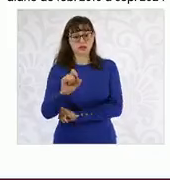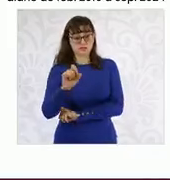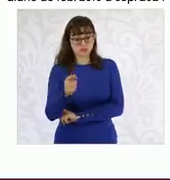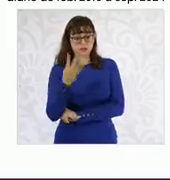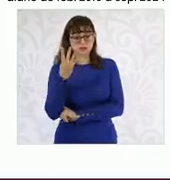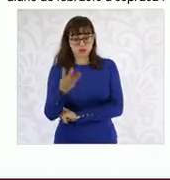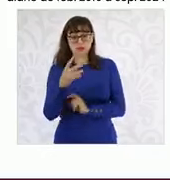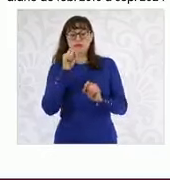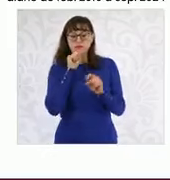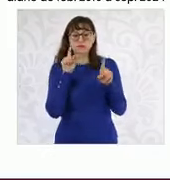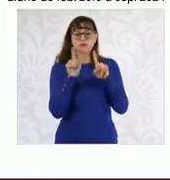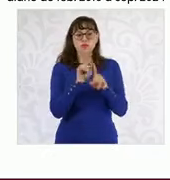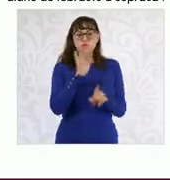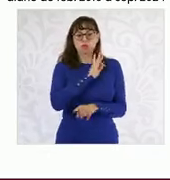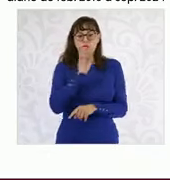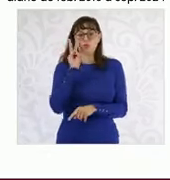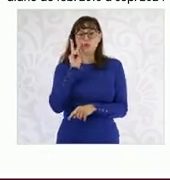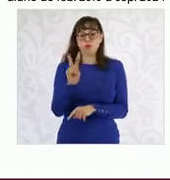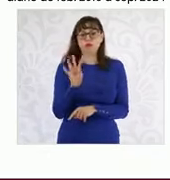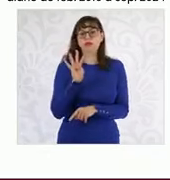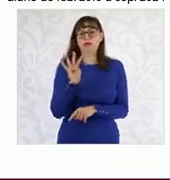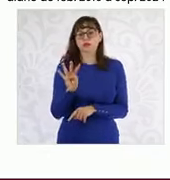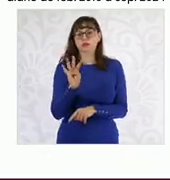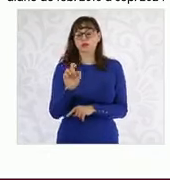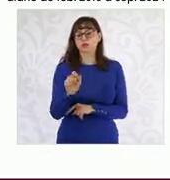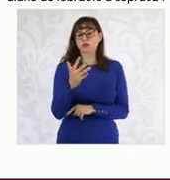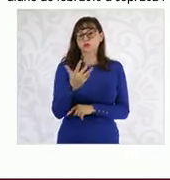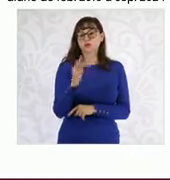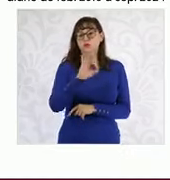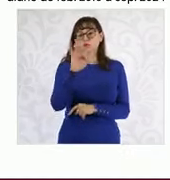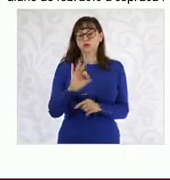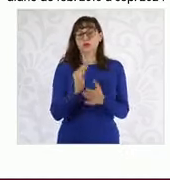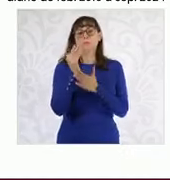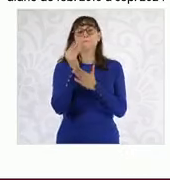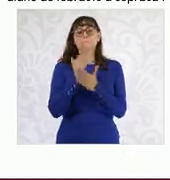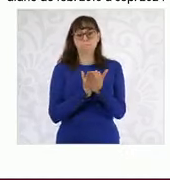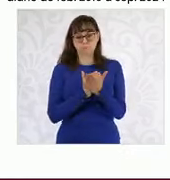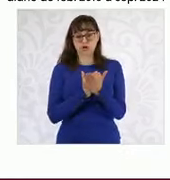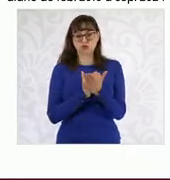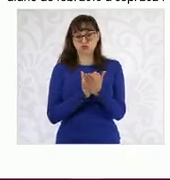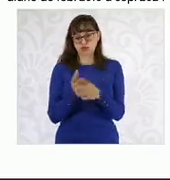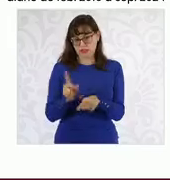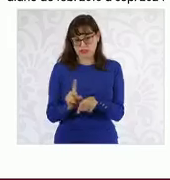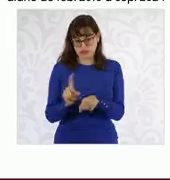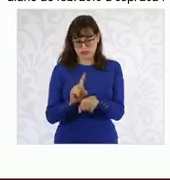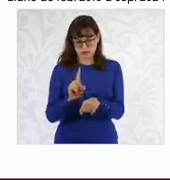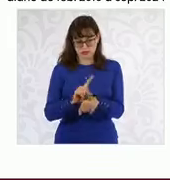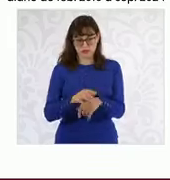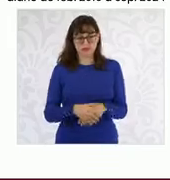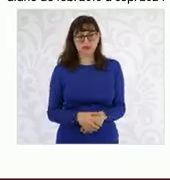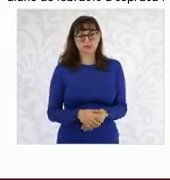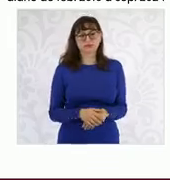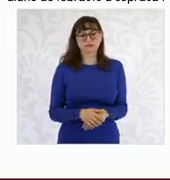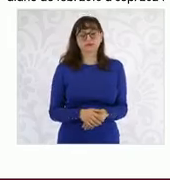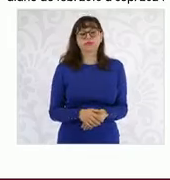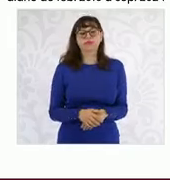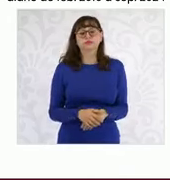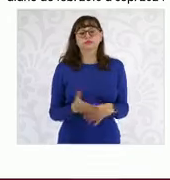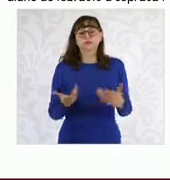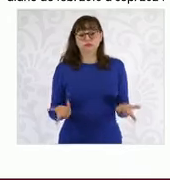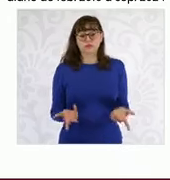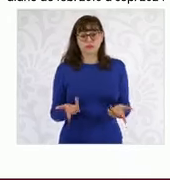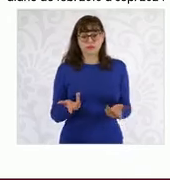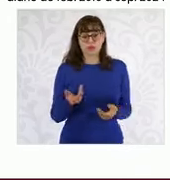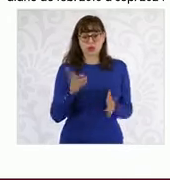menos 19.5% en el promedio diario. En los delitos del fuero federal, el pico más alto también se